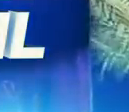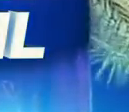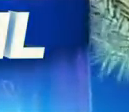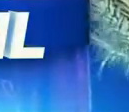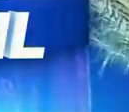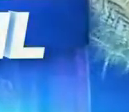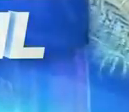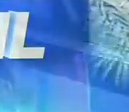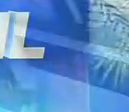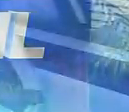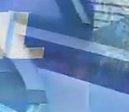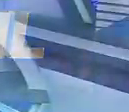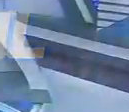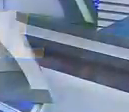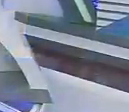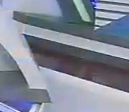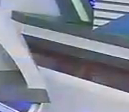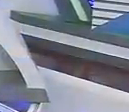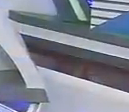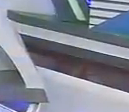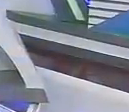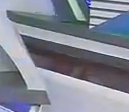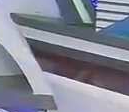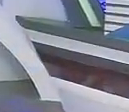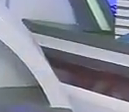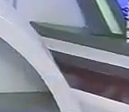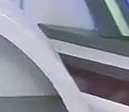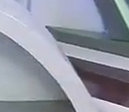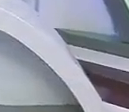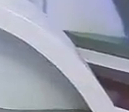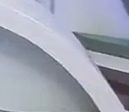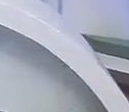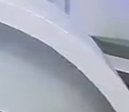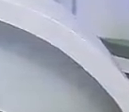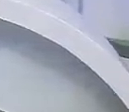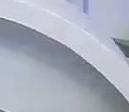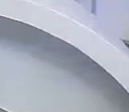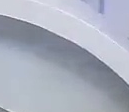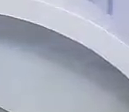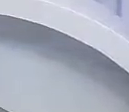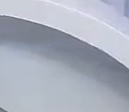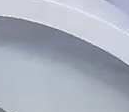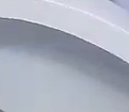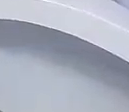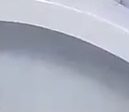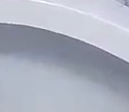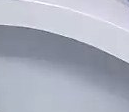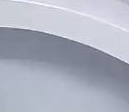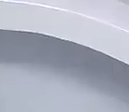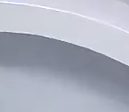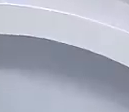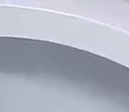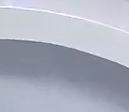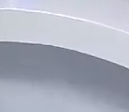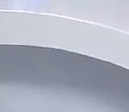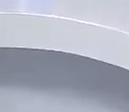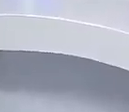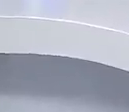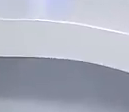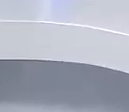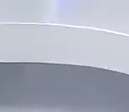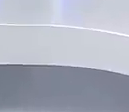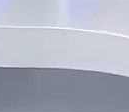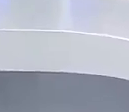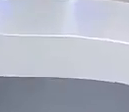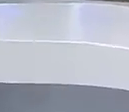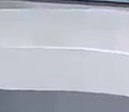Queridos televidentes, buenas noches y bienvenidos a este primer noticiero del mes de julio, mes donde se conmemora los